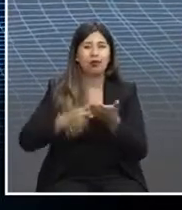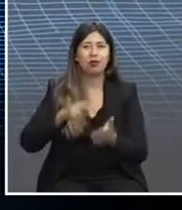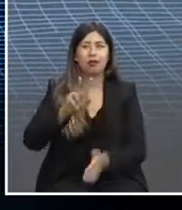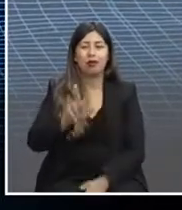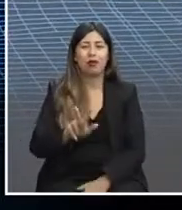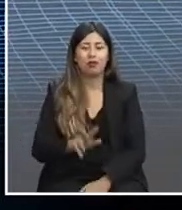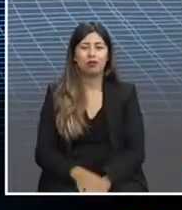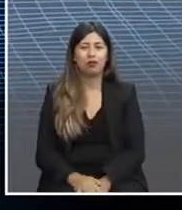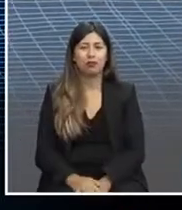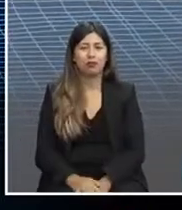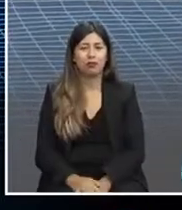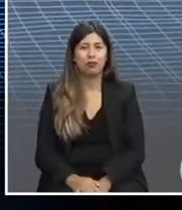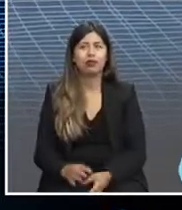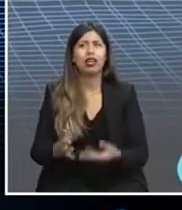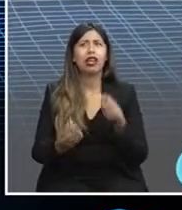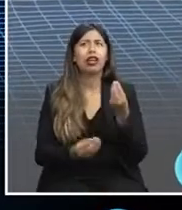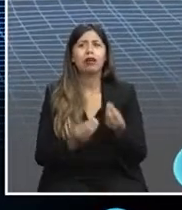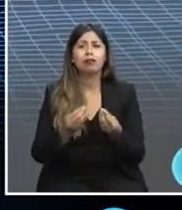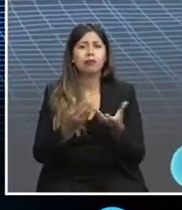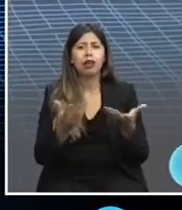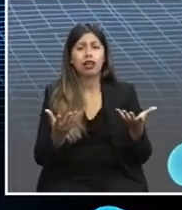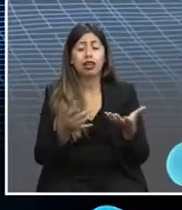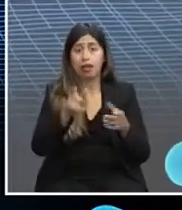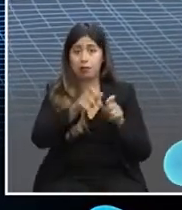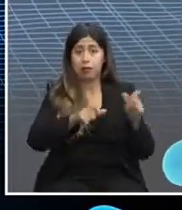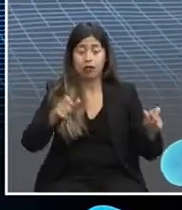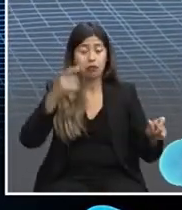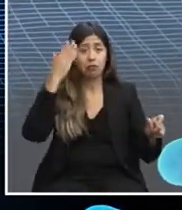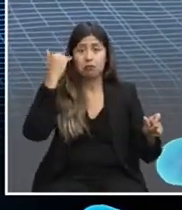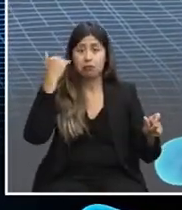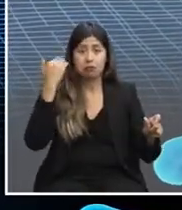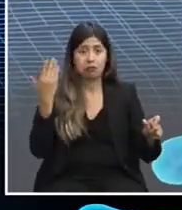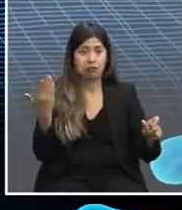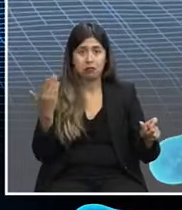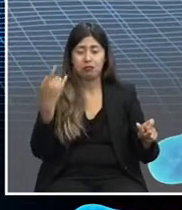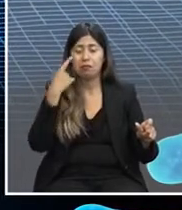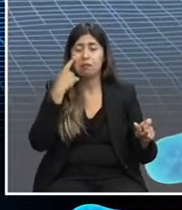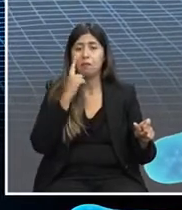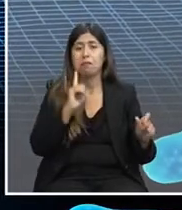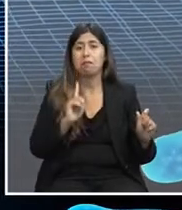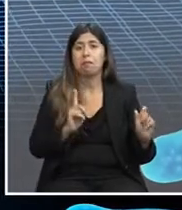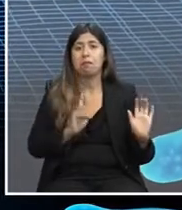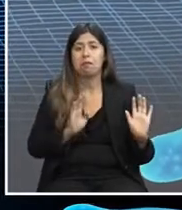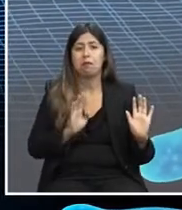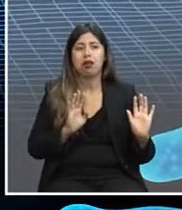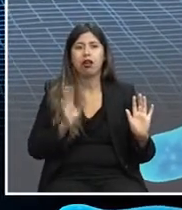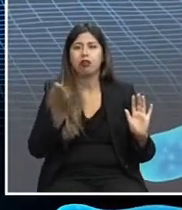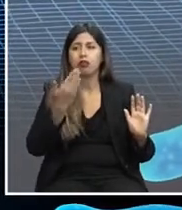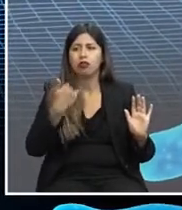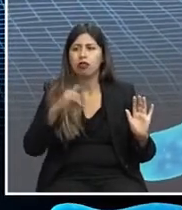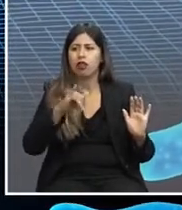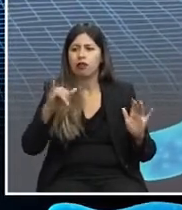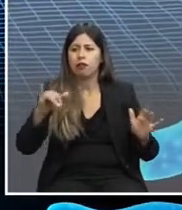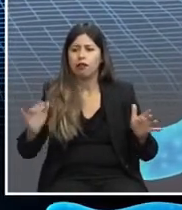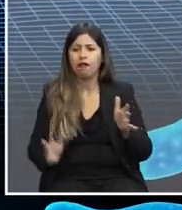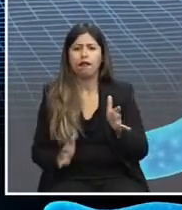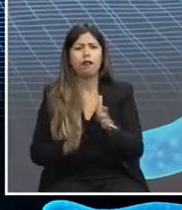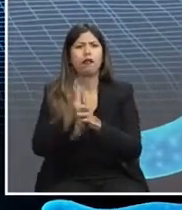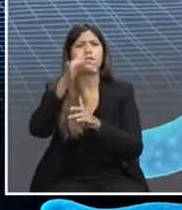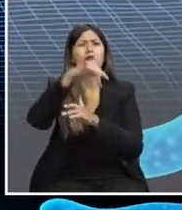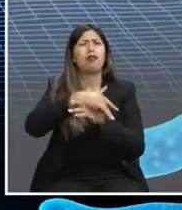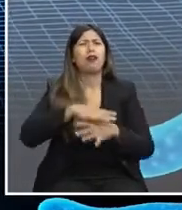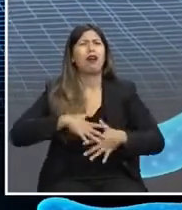ocurre? Es que posteriormente, al desconocer y ocurre la actividad, nos sentimos realmente casi